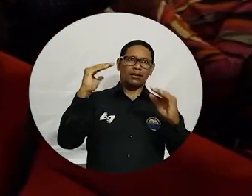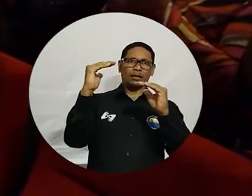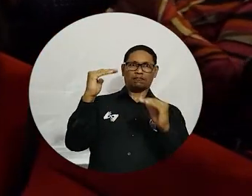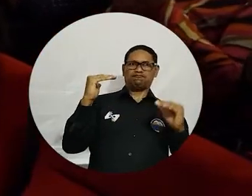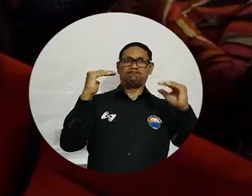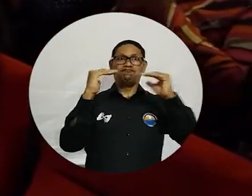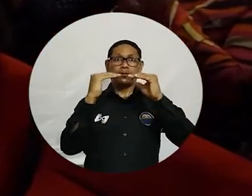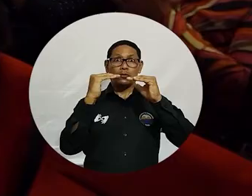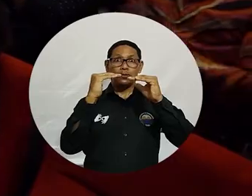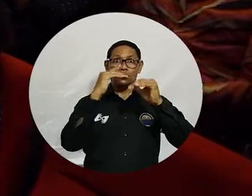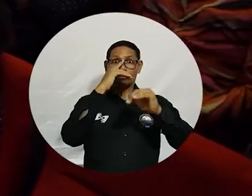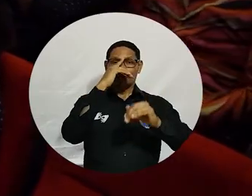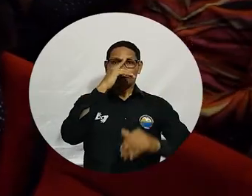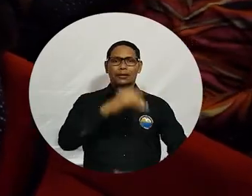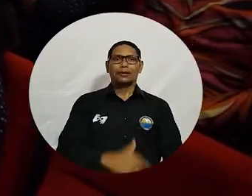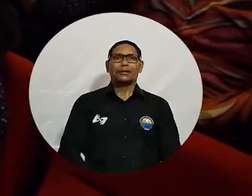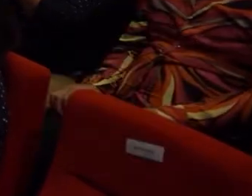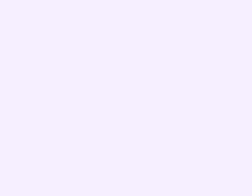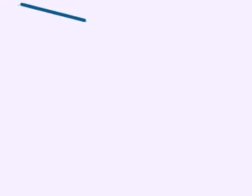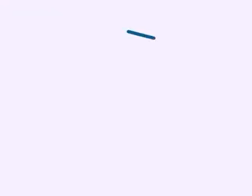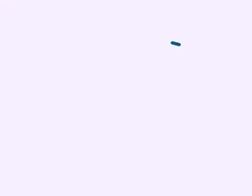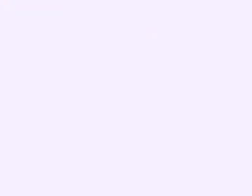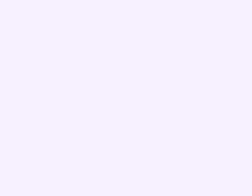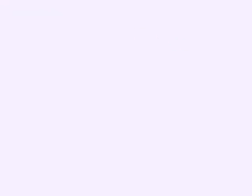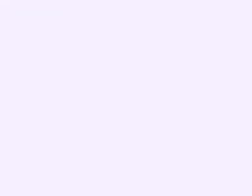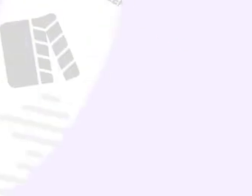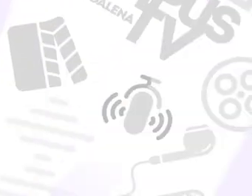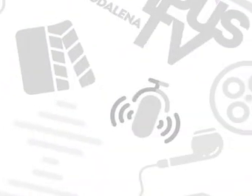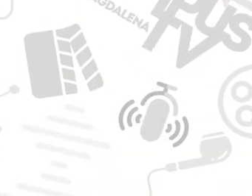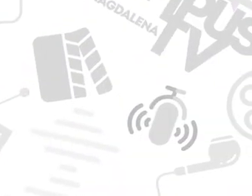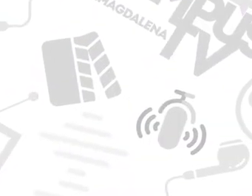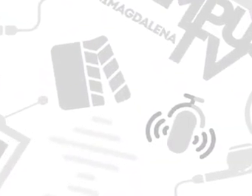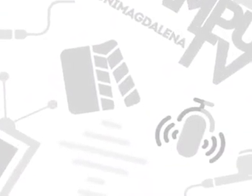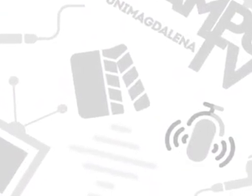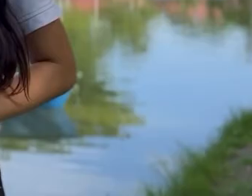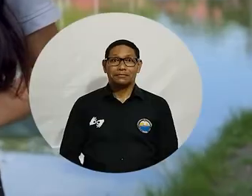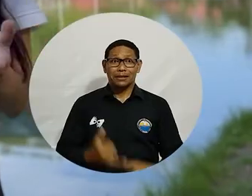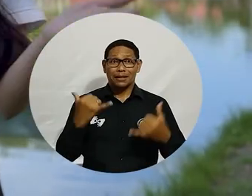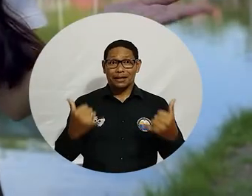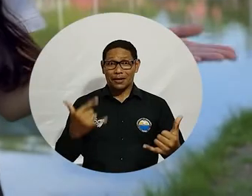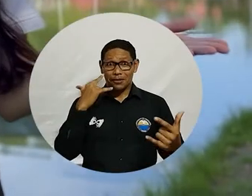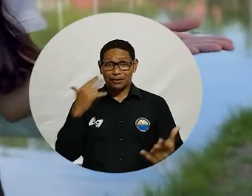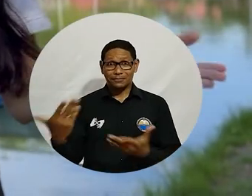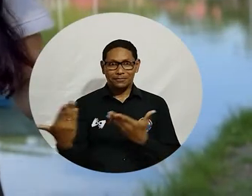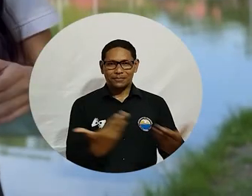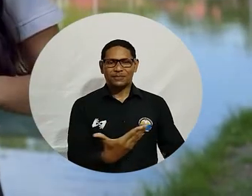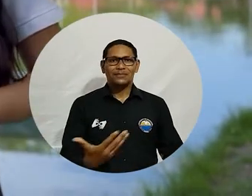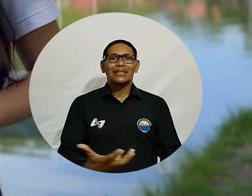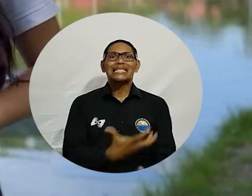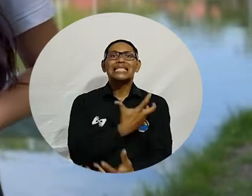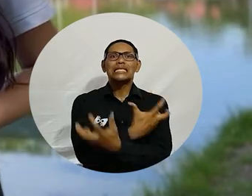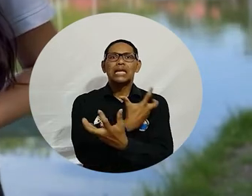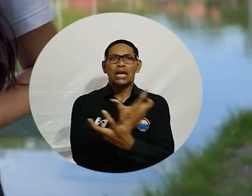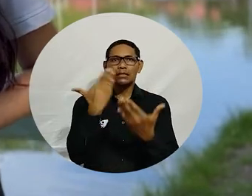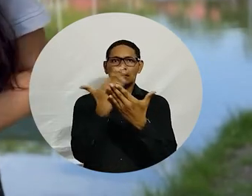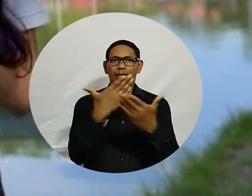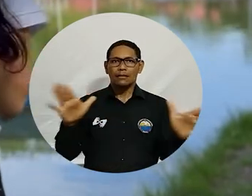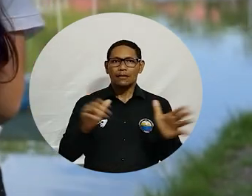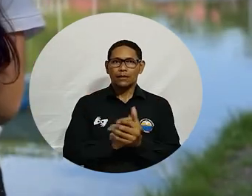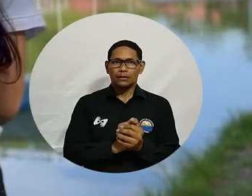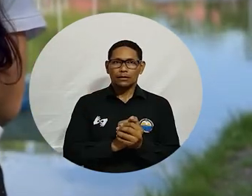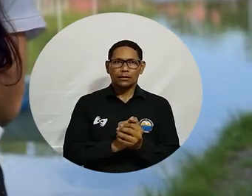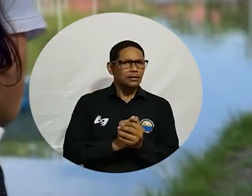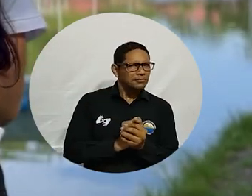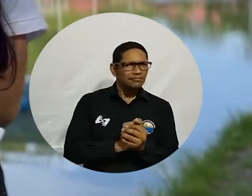Le Les presentamos Ciencia Abierta Unimagdalena,